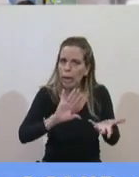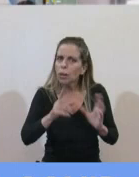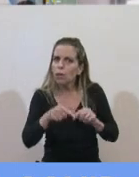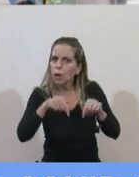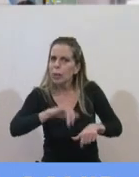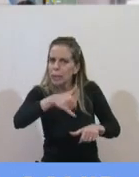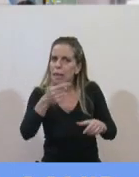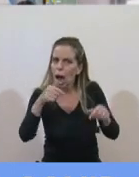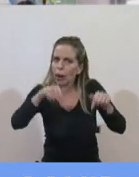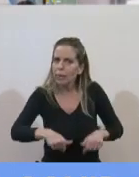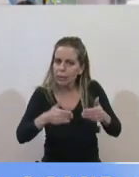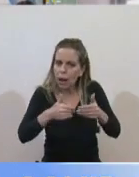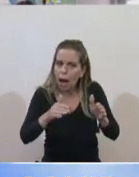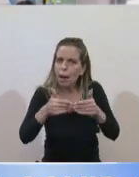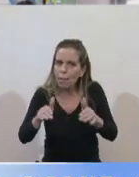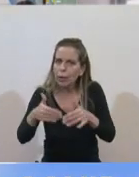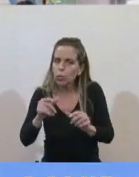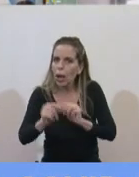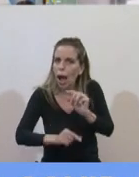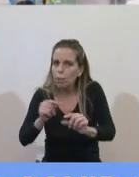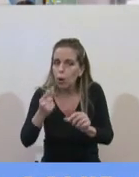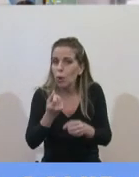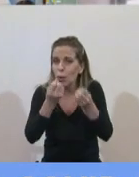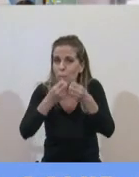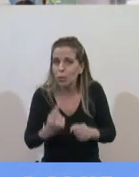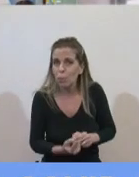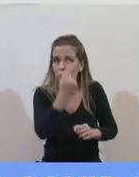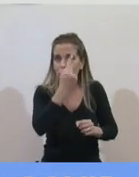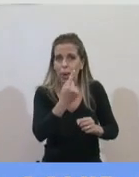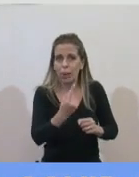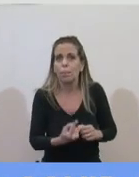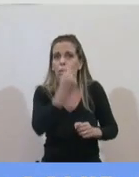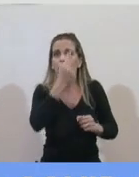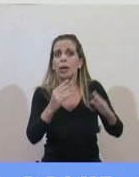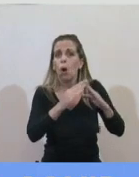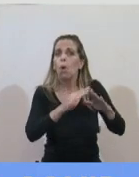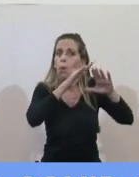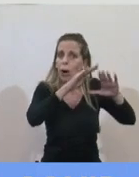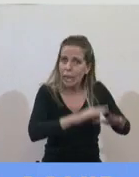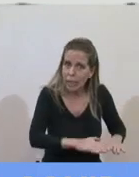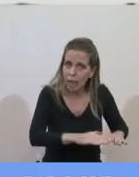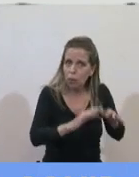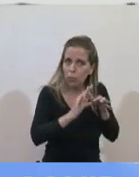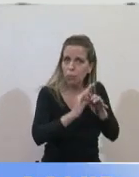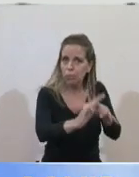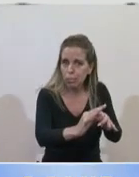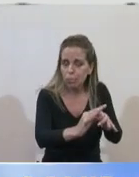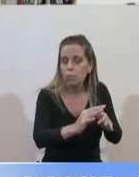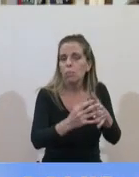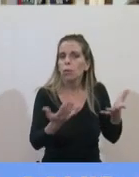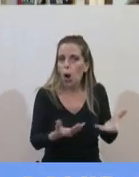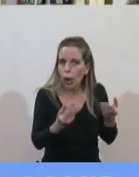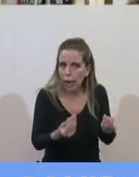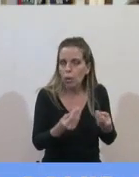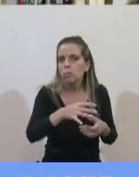incorporado ahora con la apertura porque al principio la cuarentena fue una cuarentena más relacionada con lo que es el ámbito de muchos